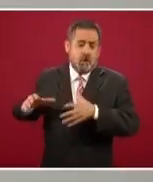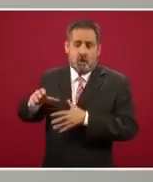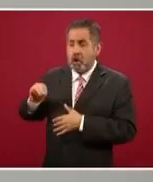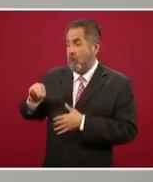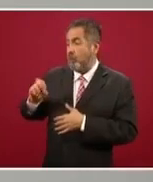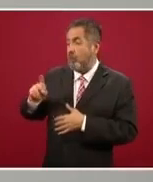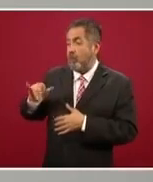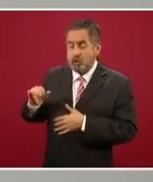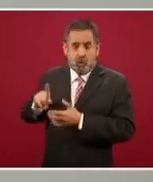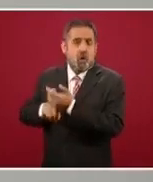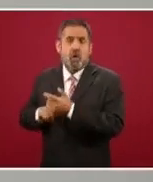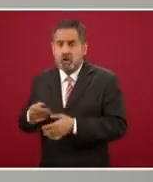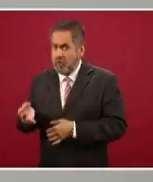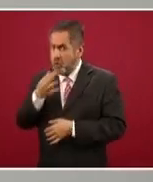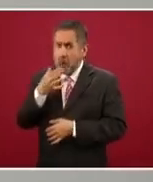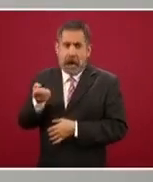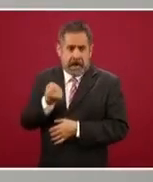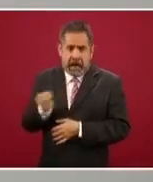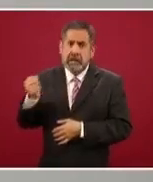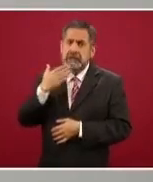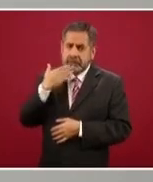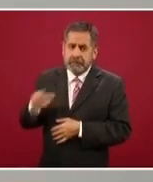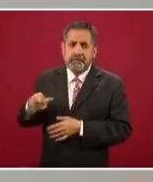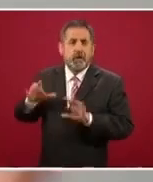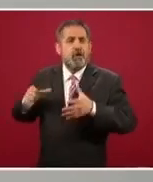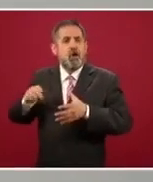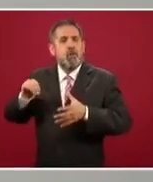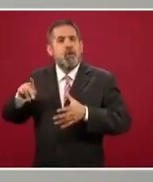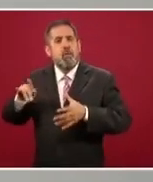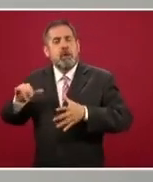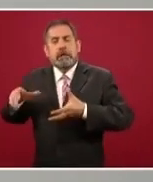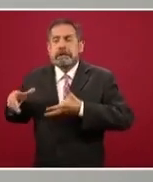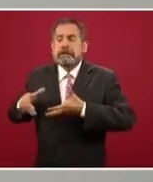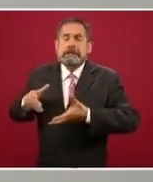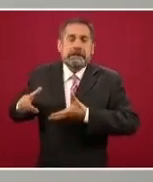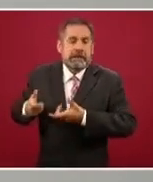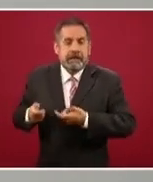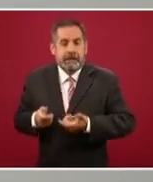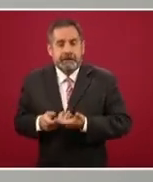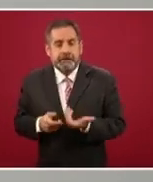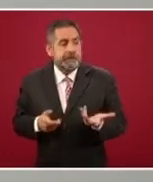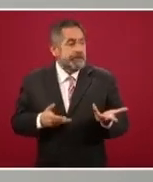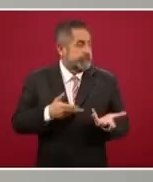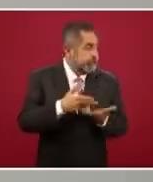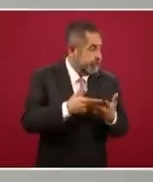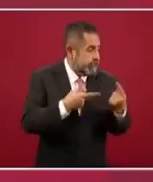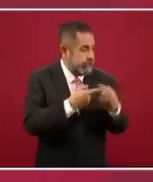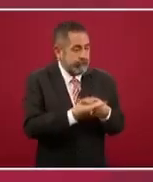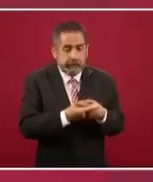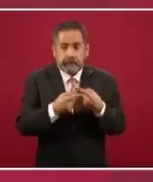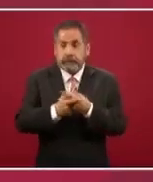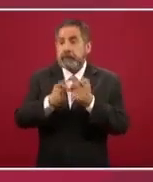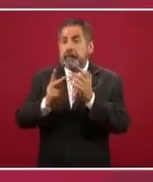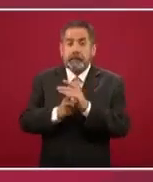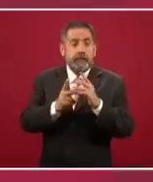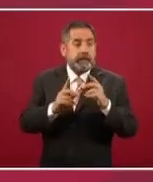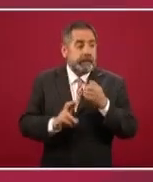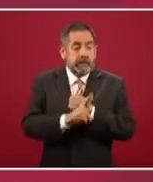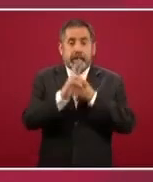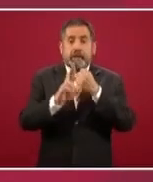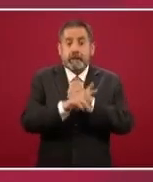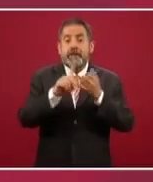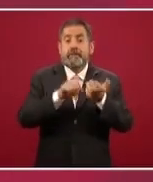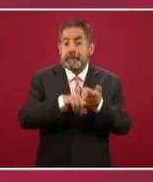muy buena, la calidad del producto es muy buena, pero es un monopolio. Entonces, con la reemergencia de sarampión en América